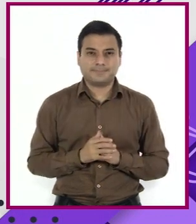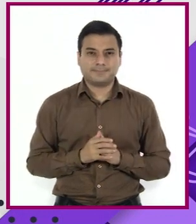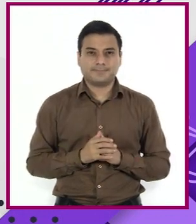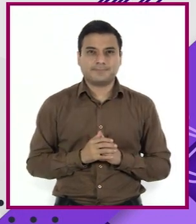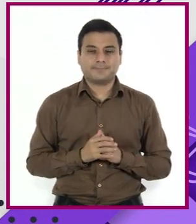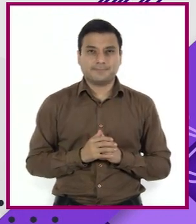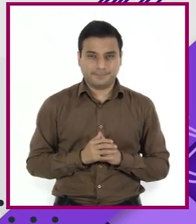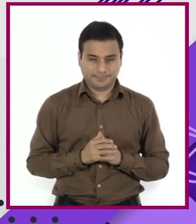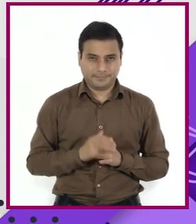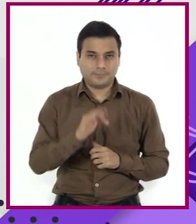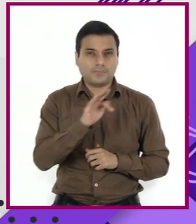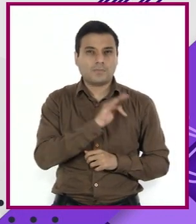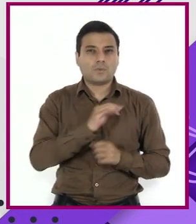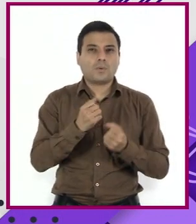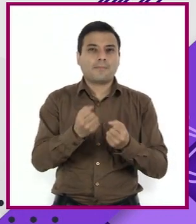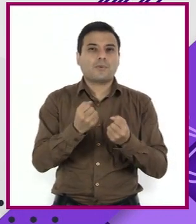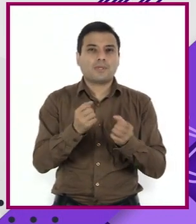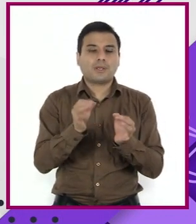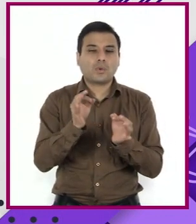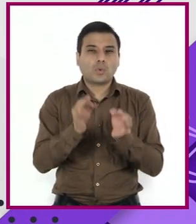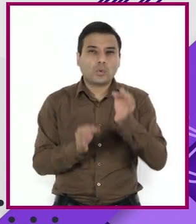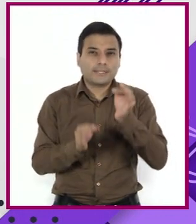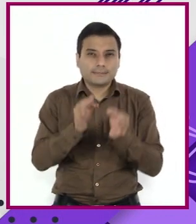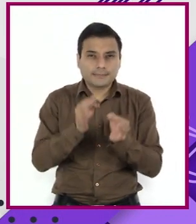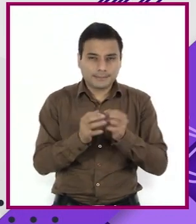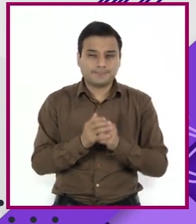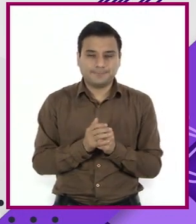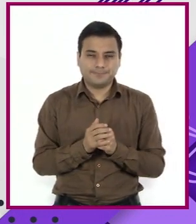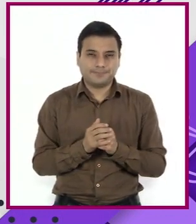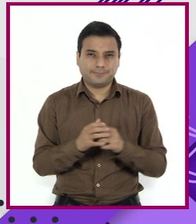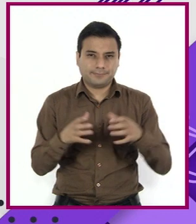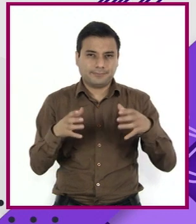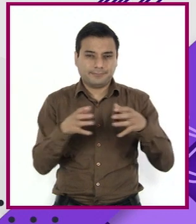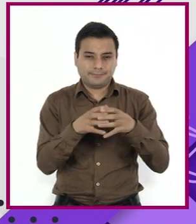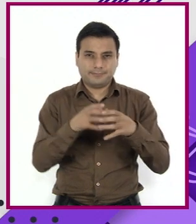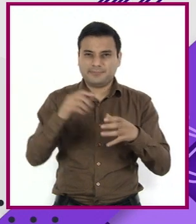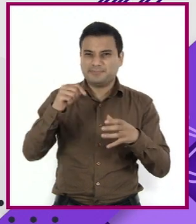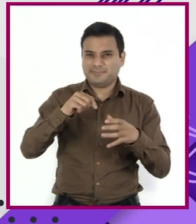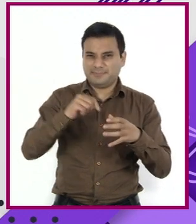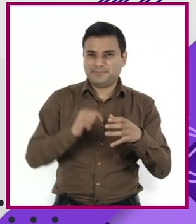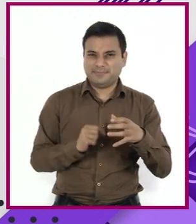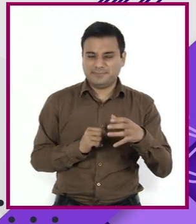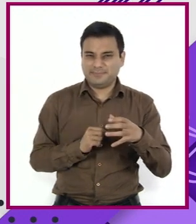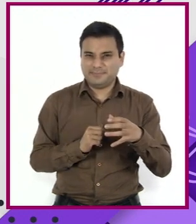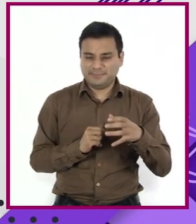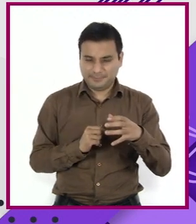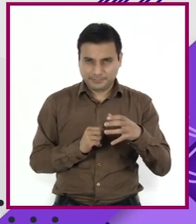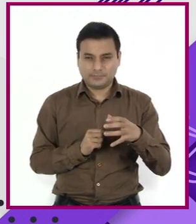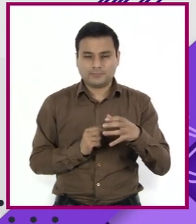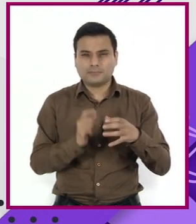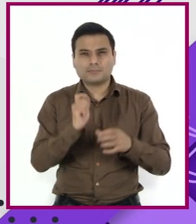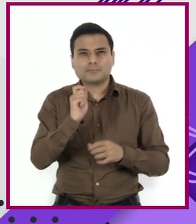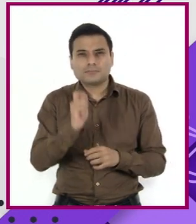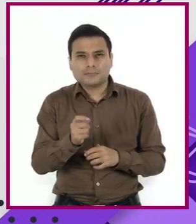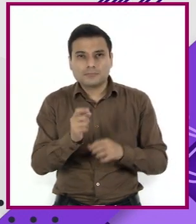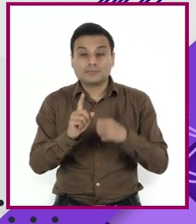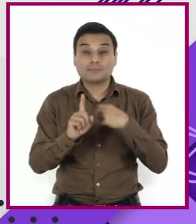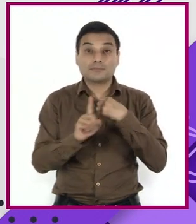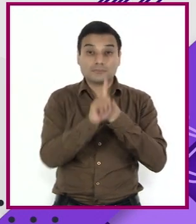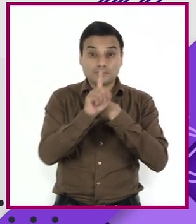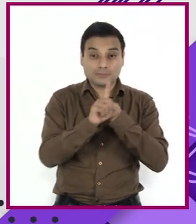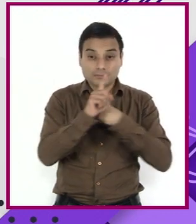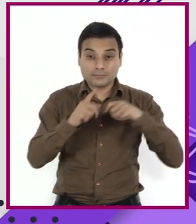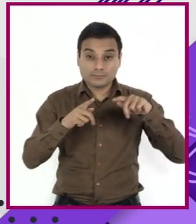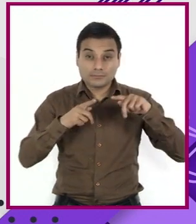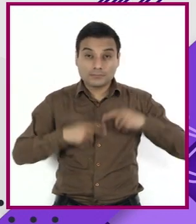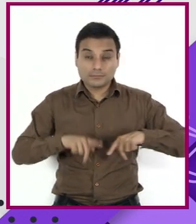Mientras que el Poder Judicial, que es representado por jueces, magistrados y ministros, resuelven controversias o